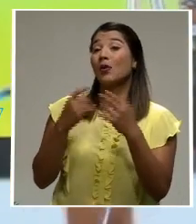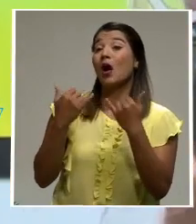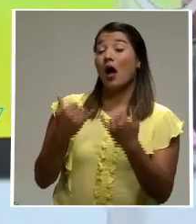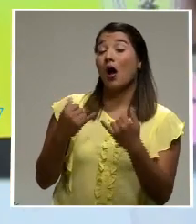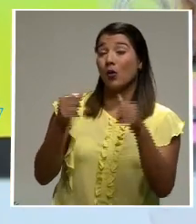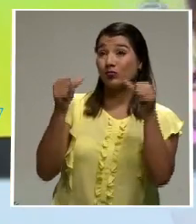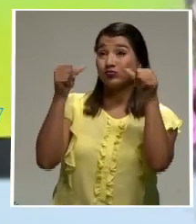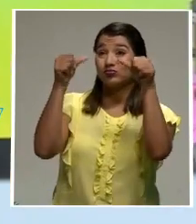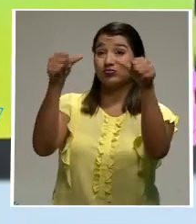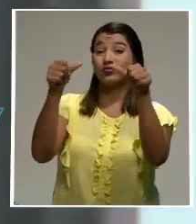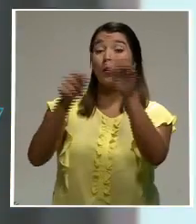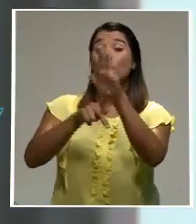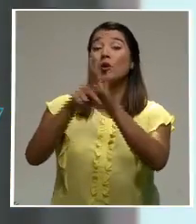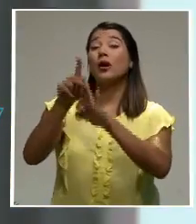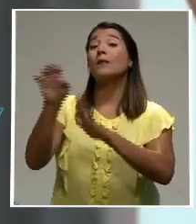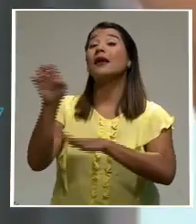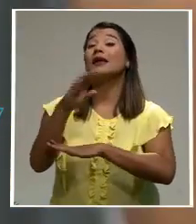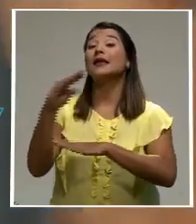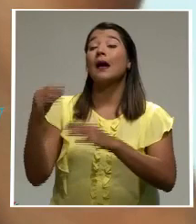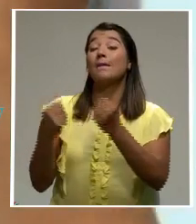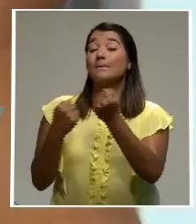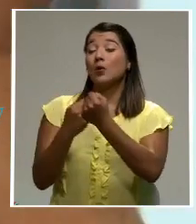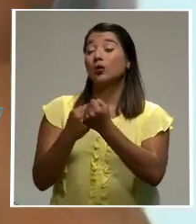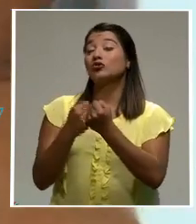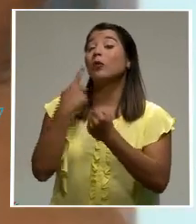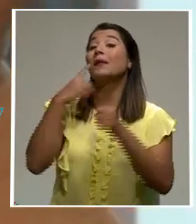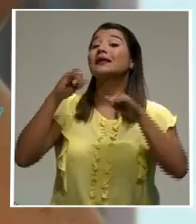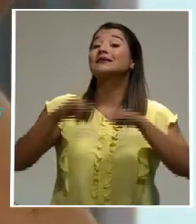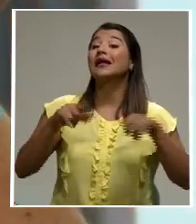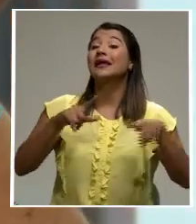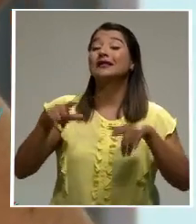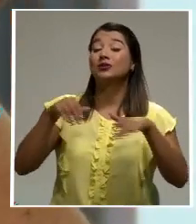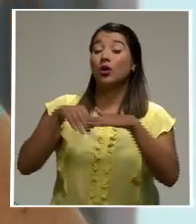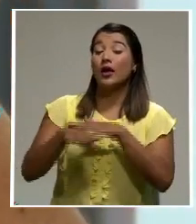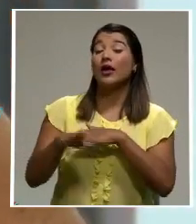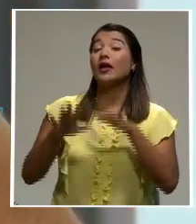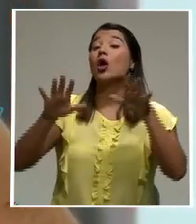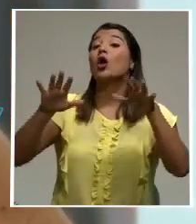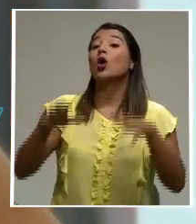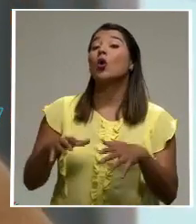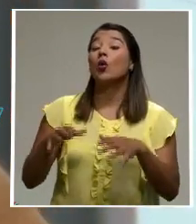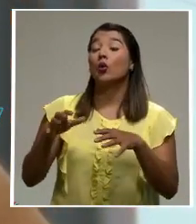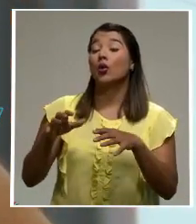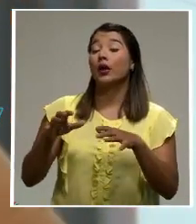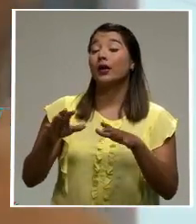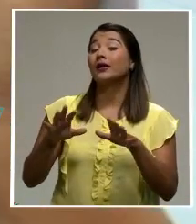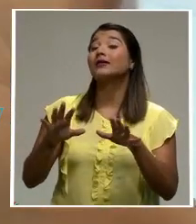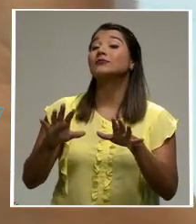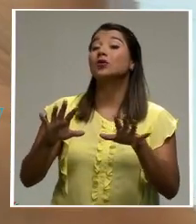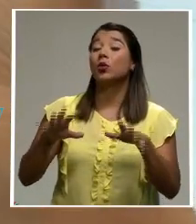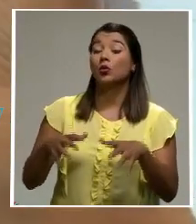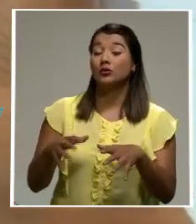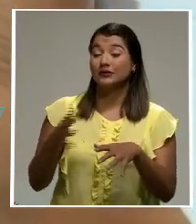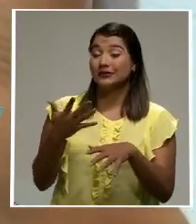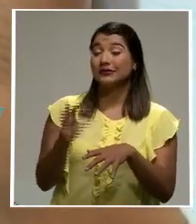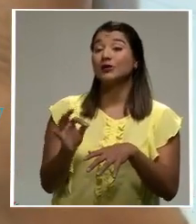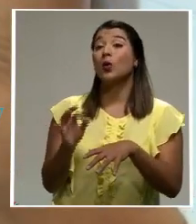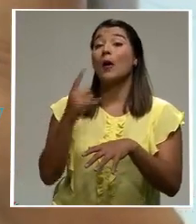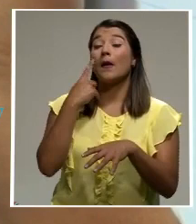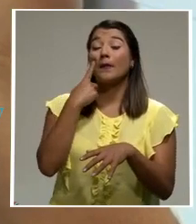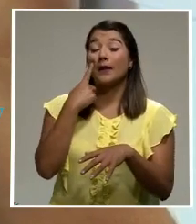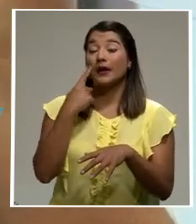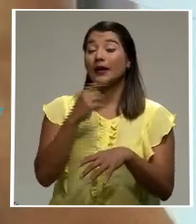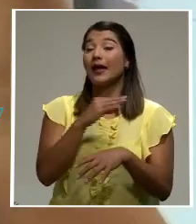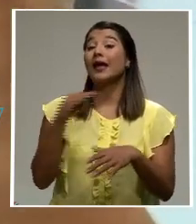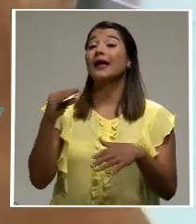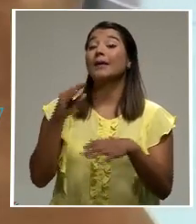de Emergencia de Apoyo y Preparación ante el COVID-19 y de Reactivación Económica para la adquisición y aplicación de vacunas